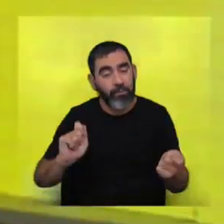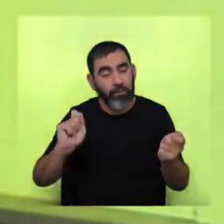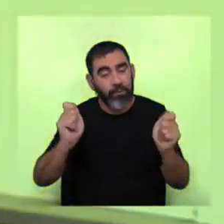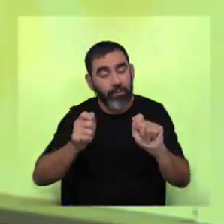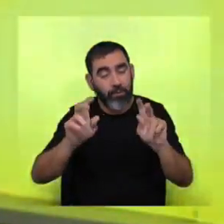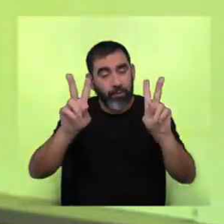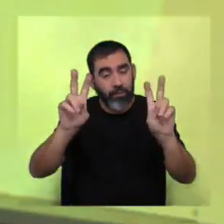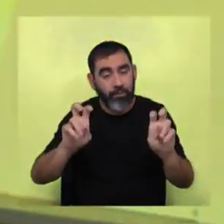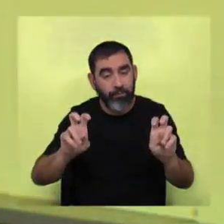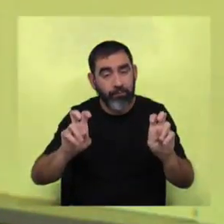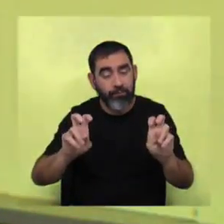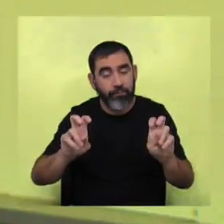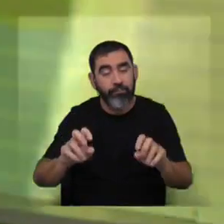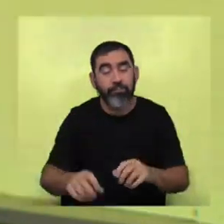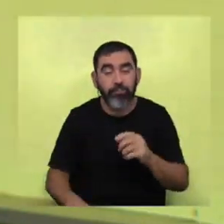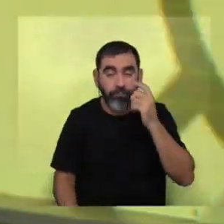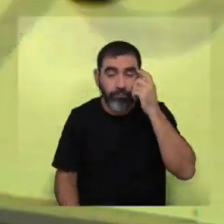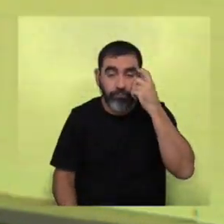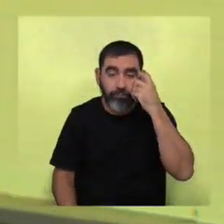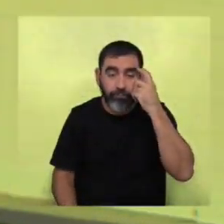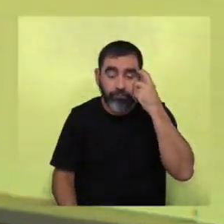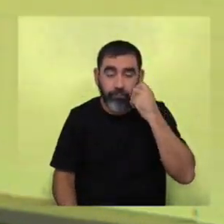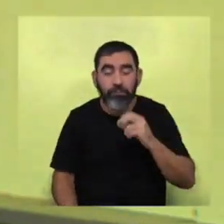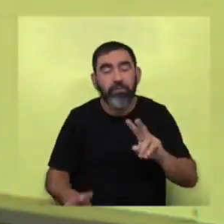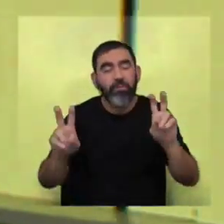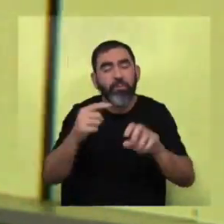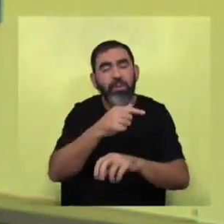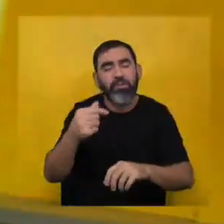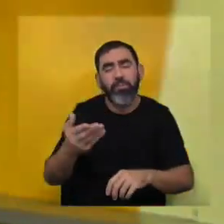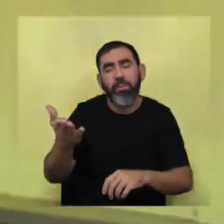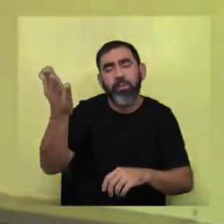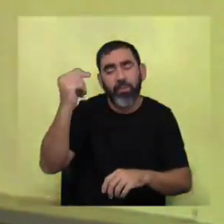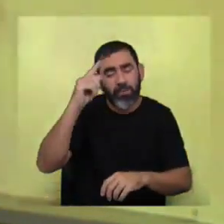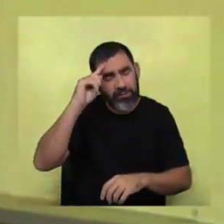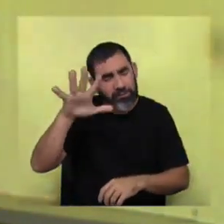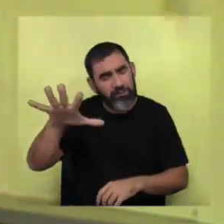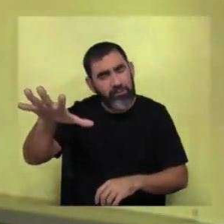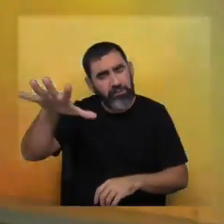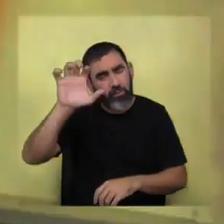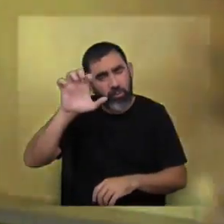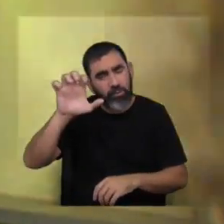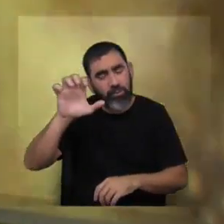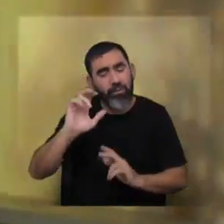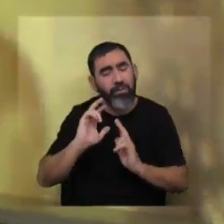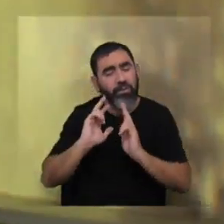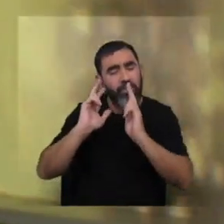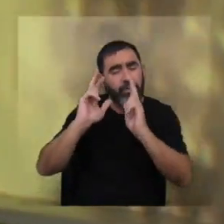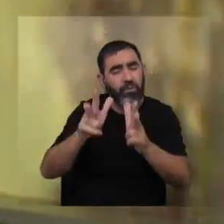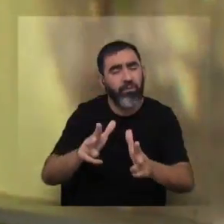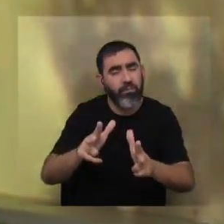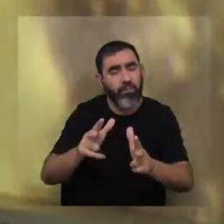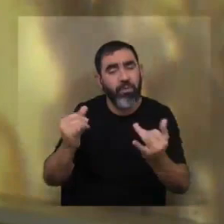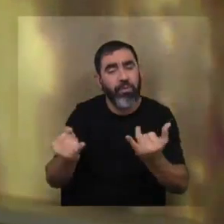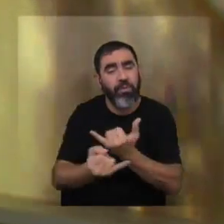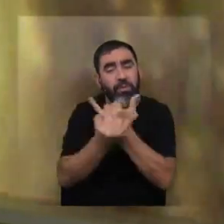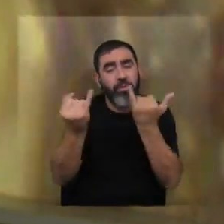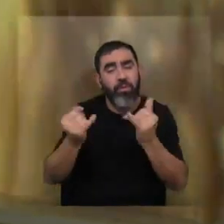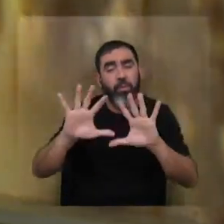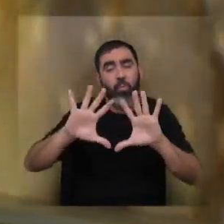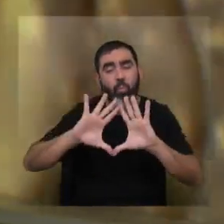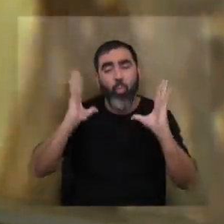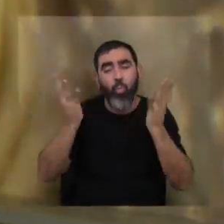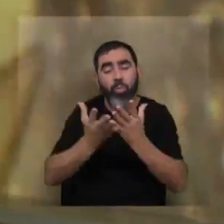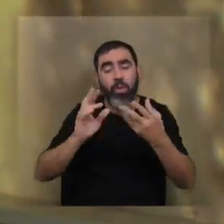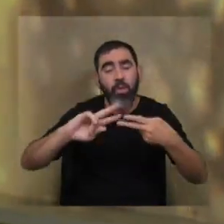de tema y volvemos a algo que comenzamos a abordar la semana pasada. Tal vez ustedes recuerden, hicimos referencia al Día Mundial del